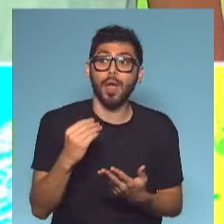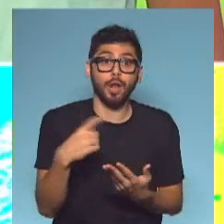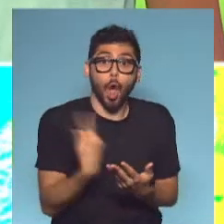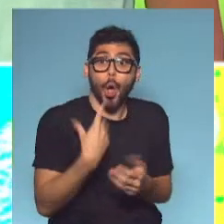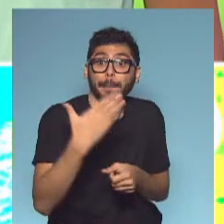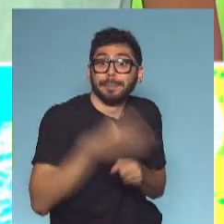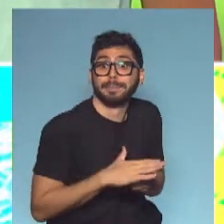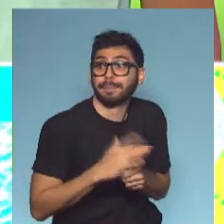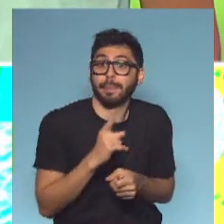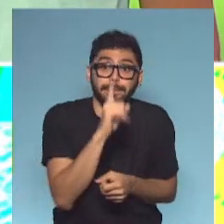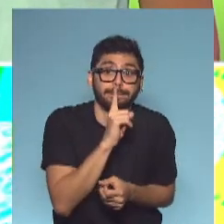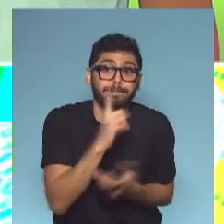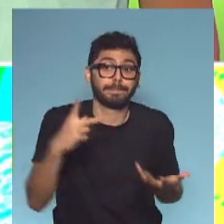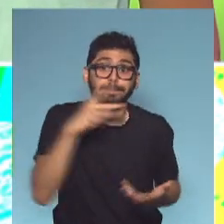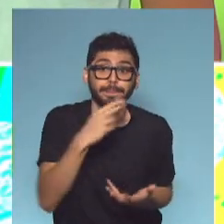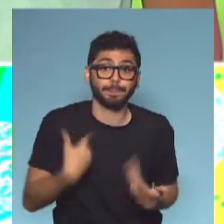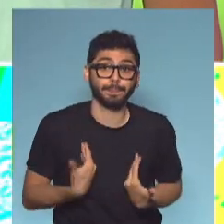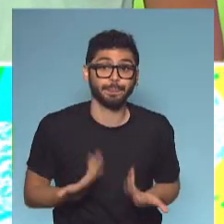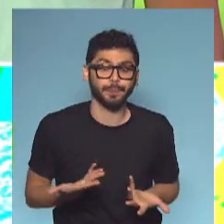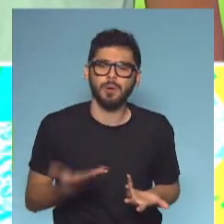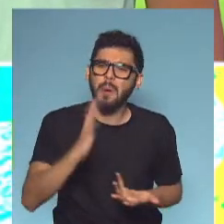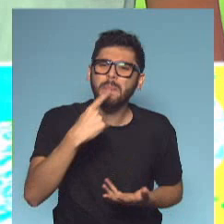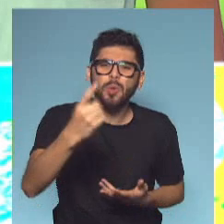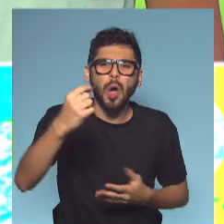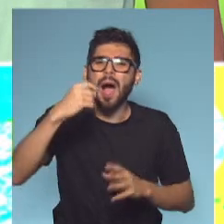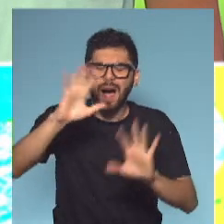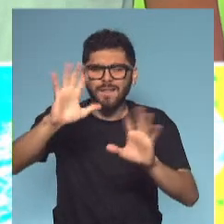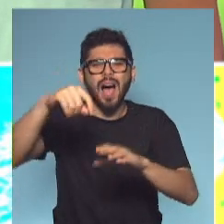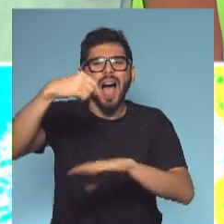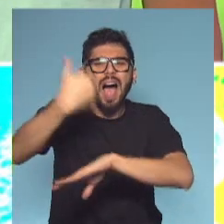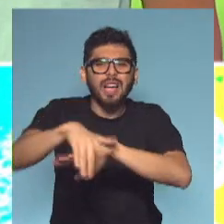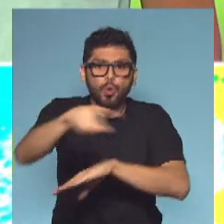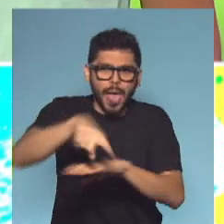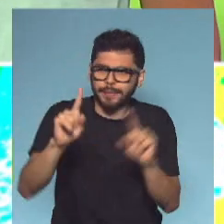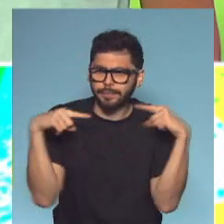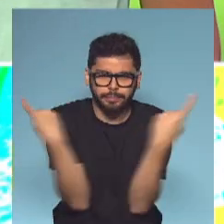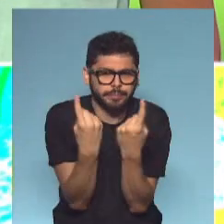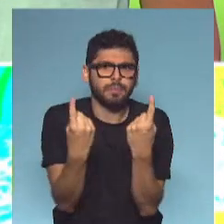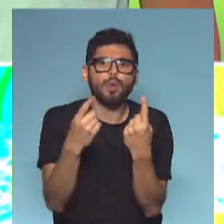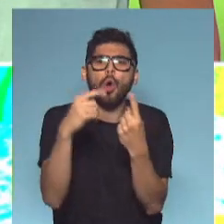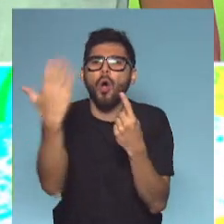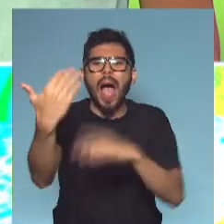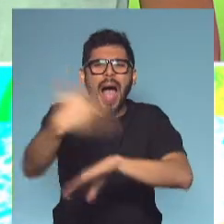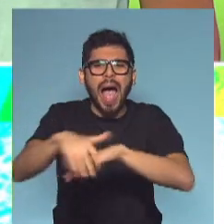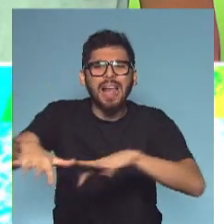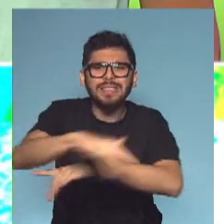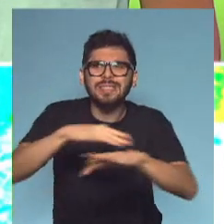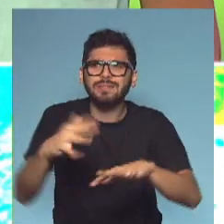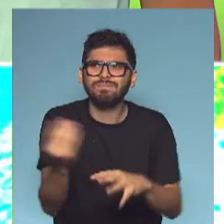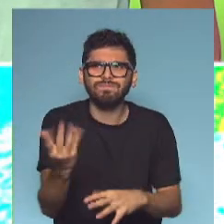silenciaron. ¿Qué está pasando en la calle ahora? Ustedes están encerrados. ¿Qué está pasando por estos momentos en la